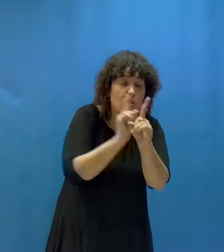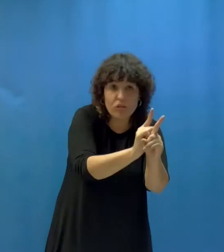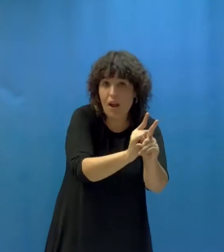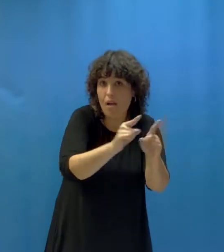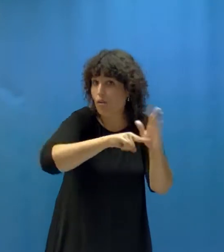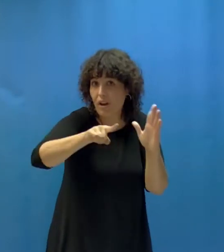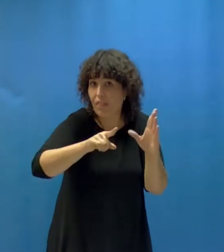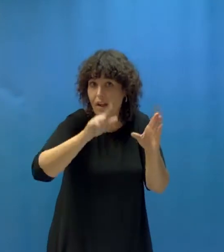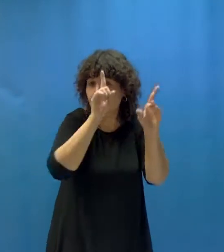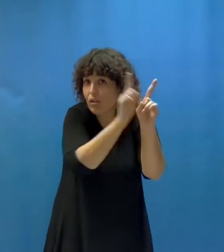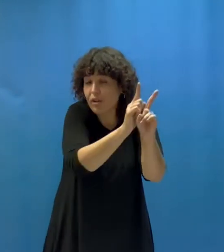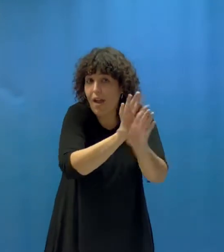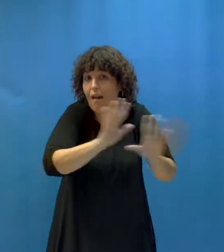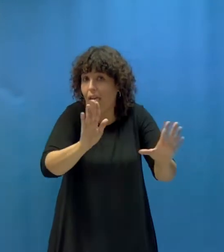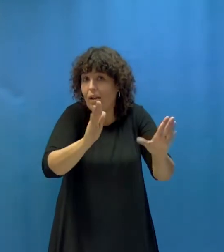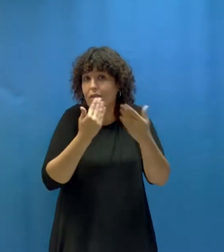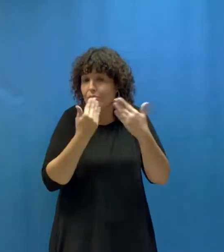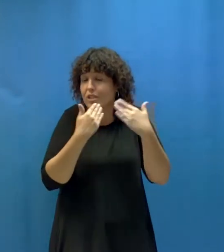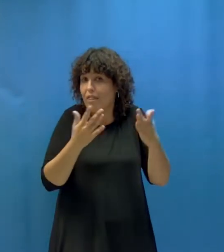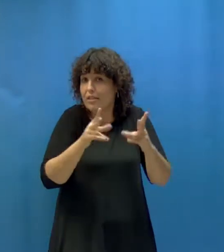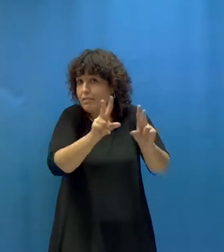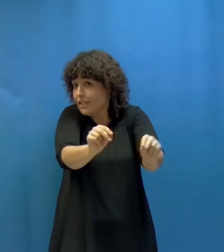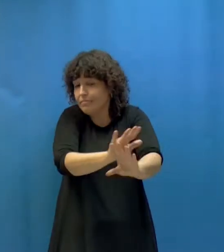Y nada, pues muchas gracias. Ya está.